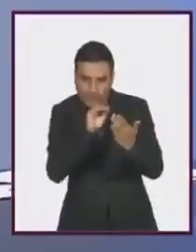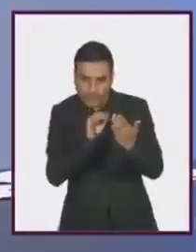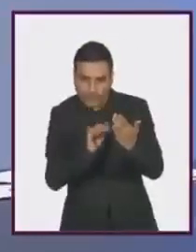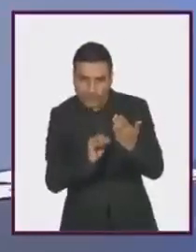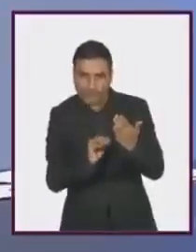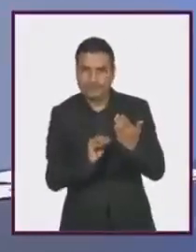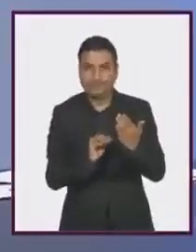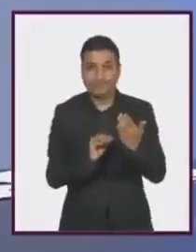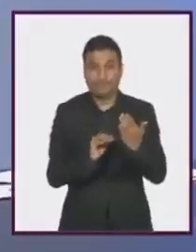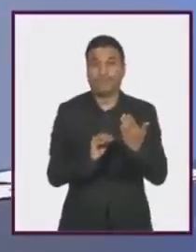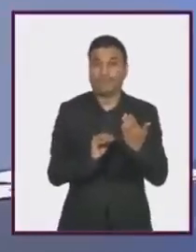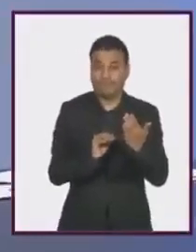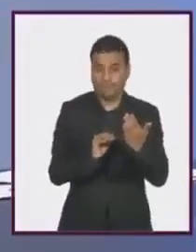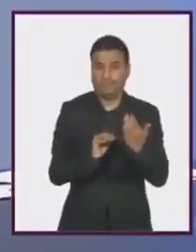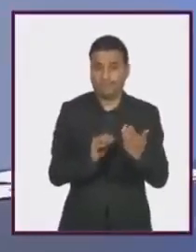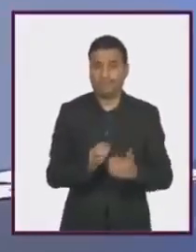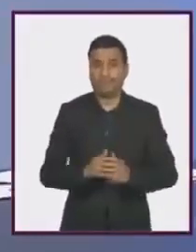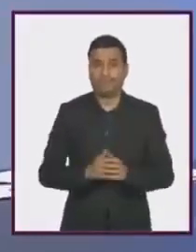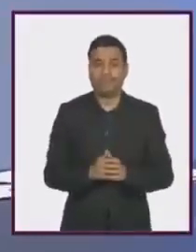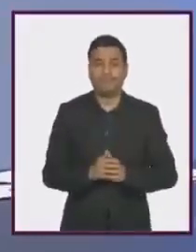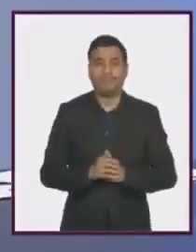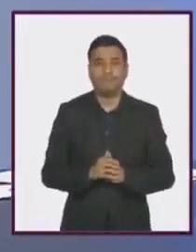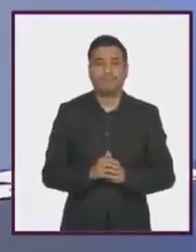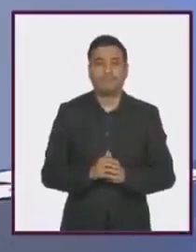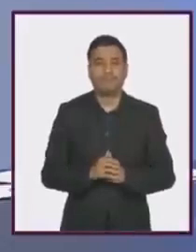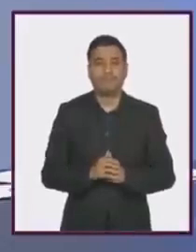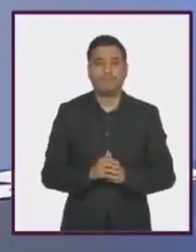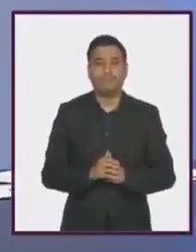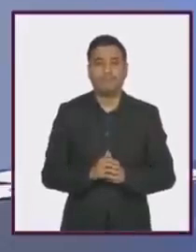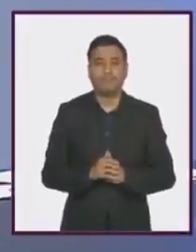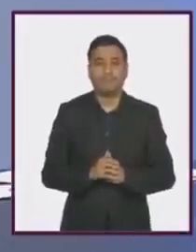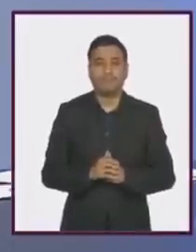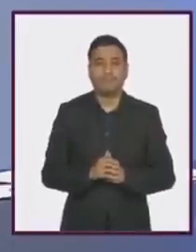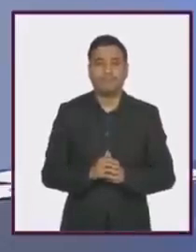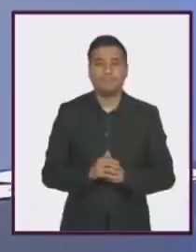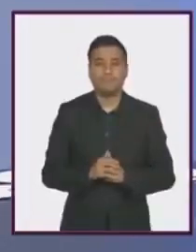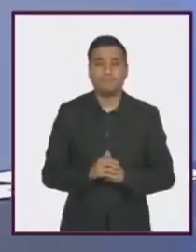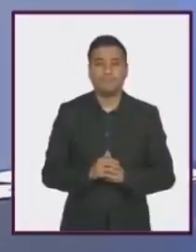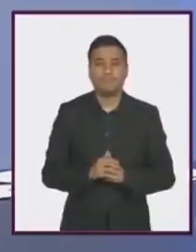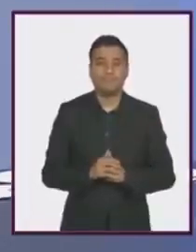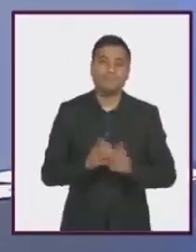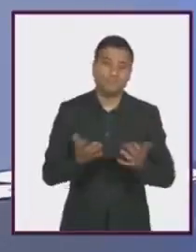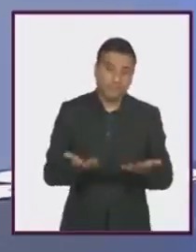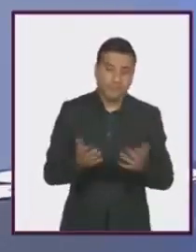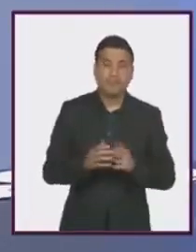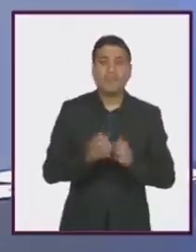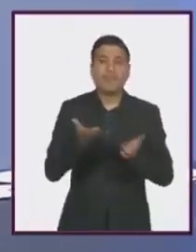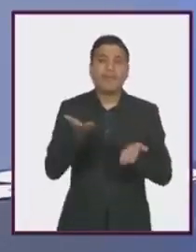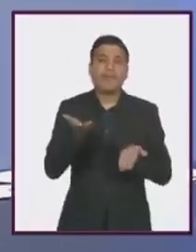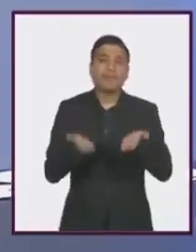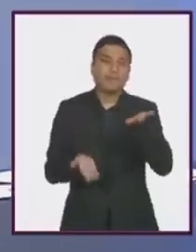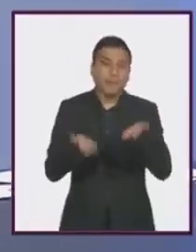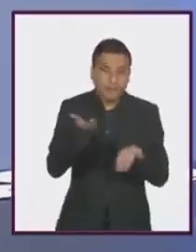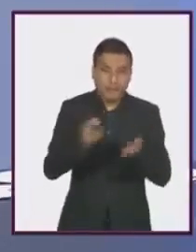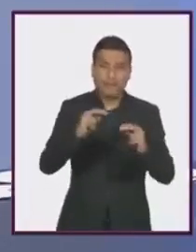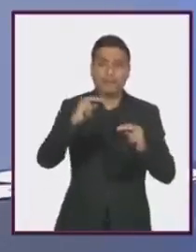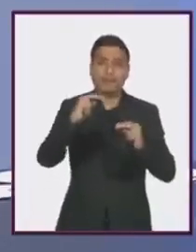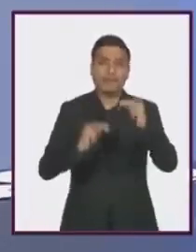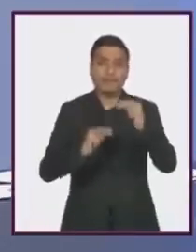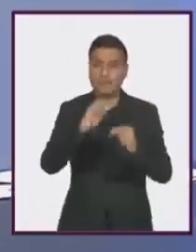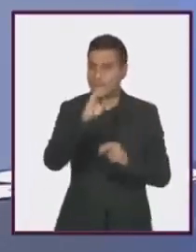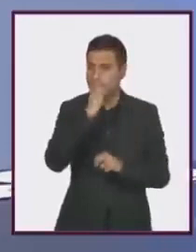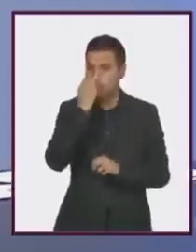los docentes de la escuela. Evidentemente, dependiendo del nivel escolar y del tipo de escuela,